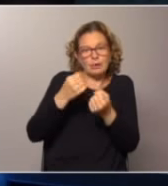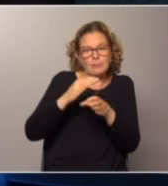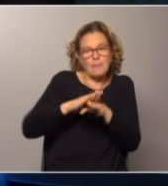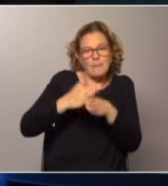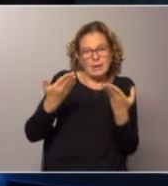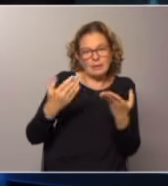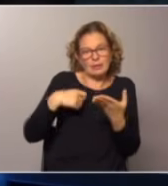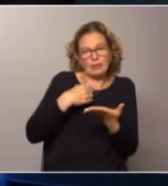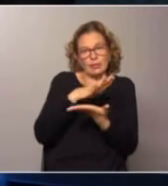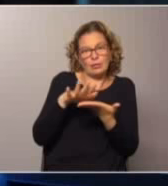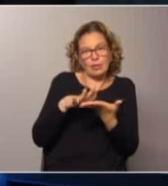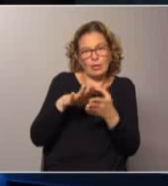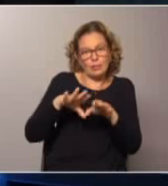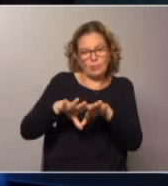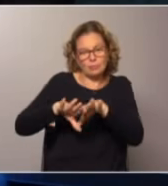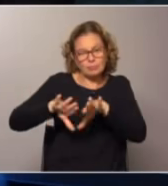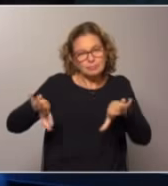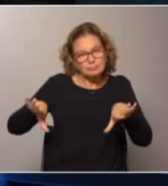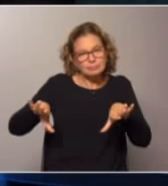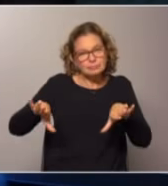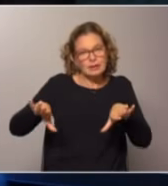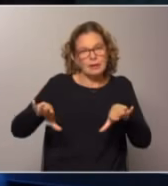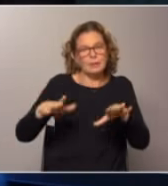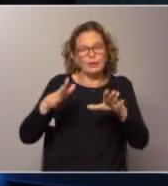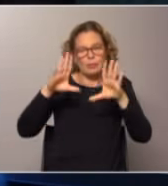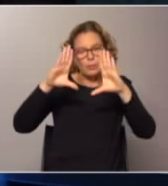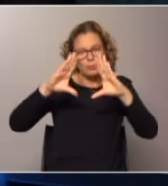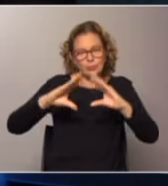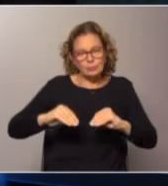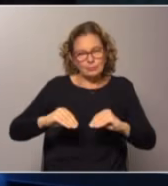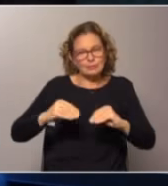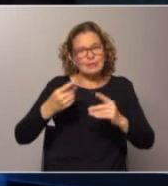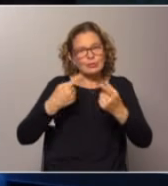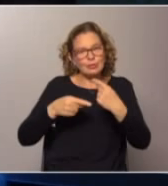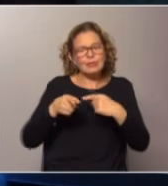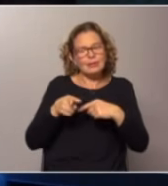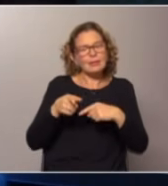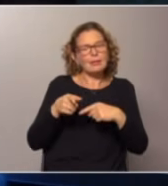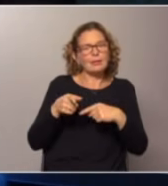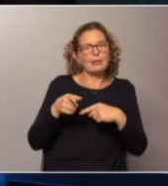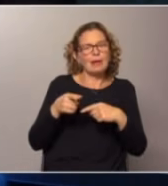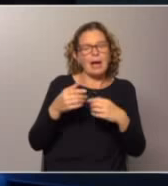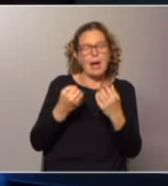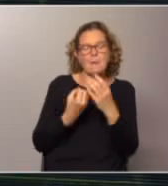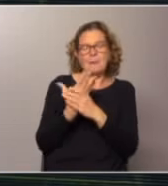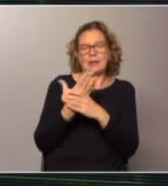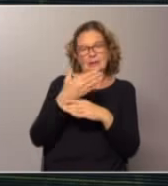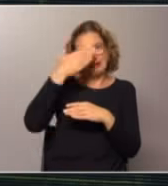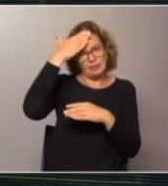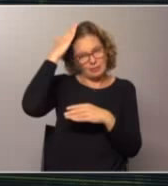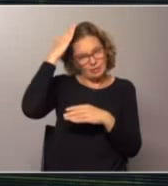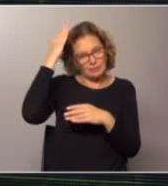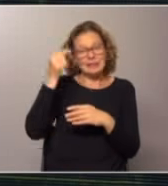se desarmó el estado bienestar entonces en ese marco es que aparece el tram y promete